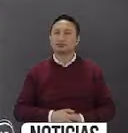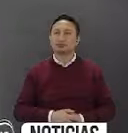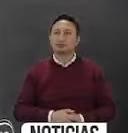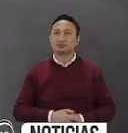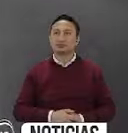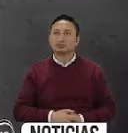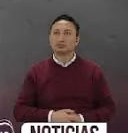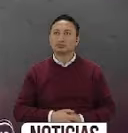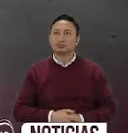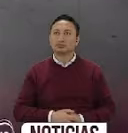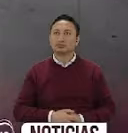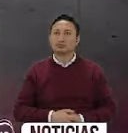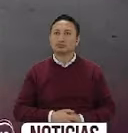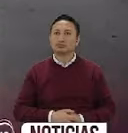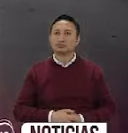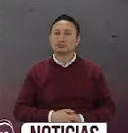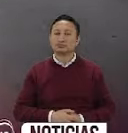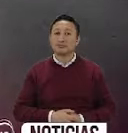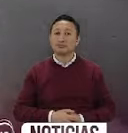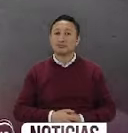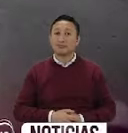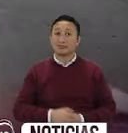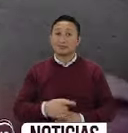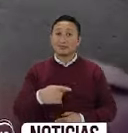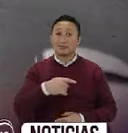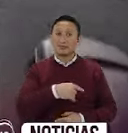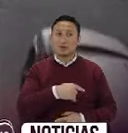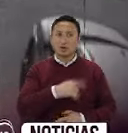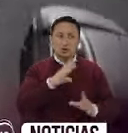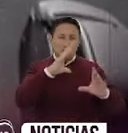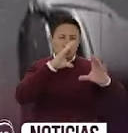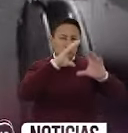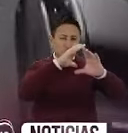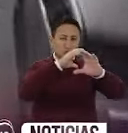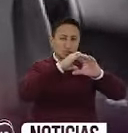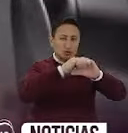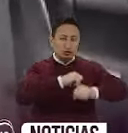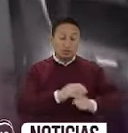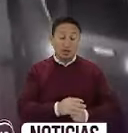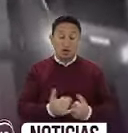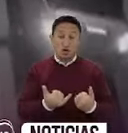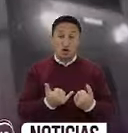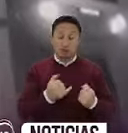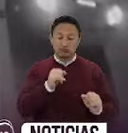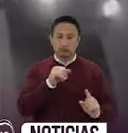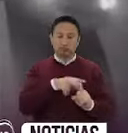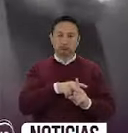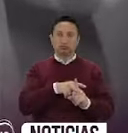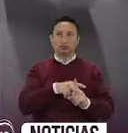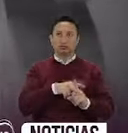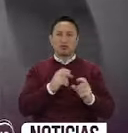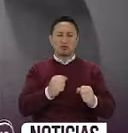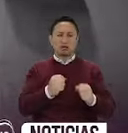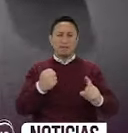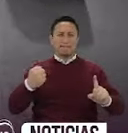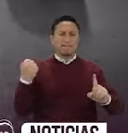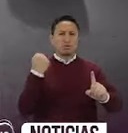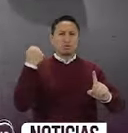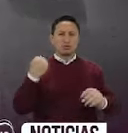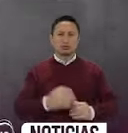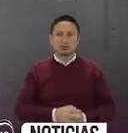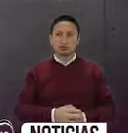El silencio de la noche, ese aliado de la tranquilidad, fue brutalmente interrumpido por un estruendo. No era